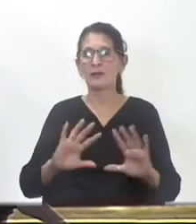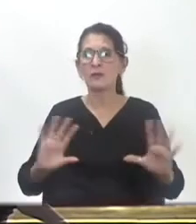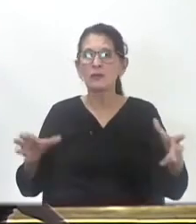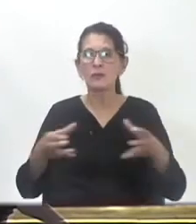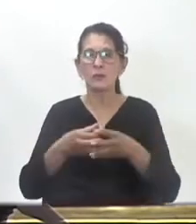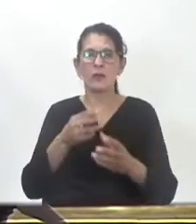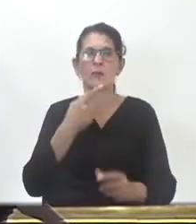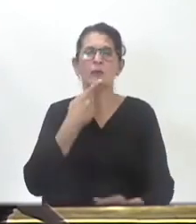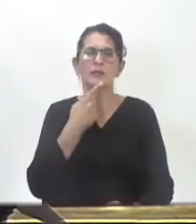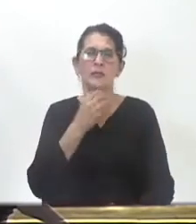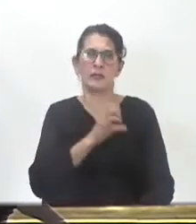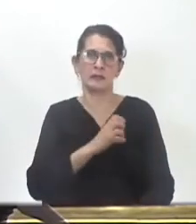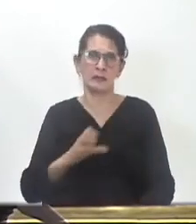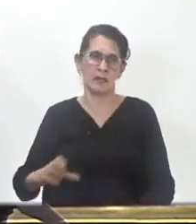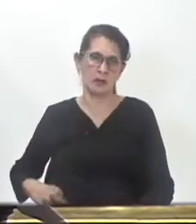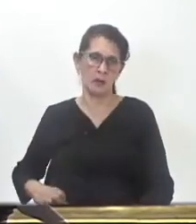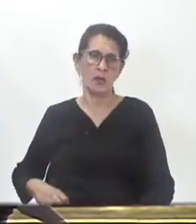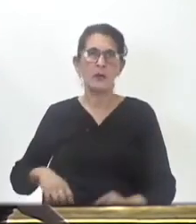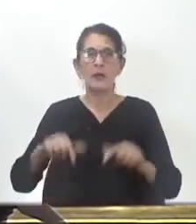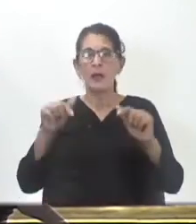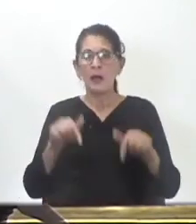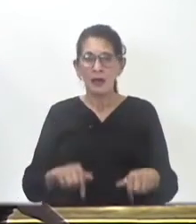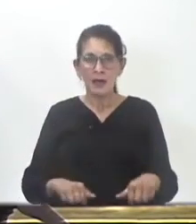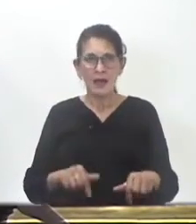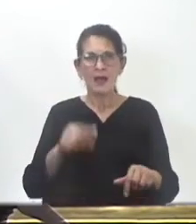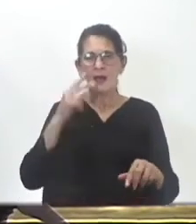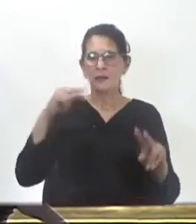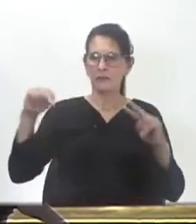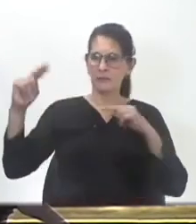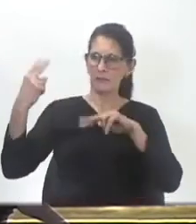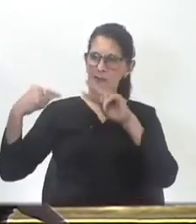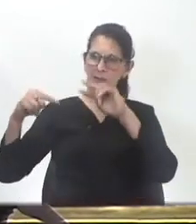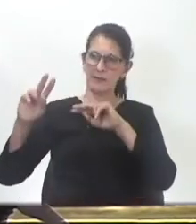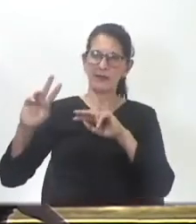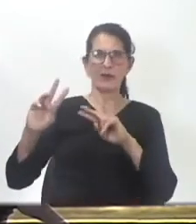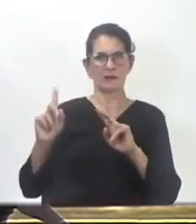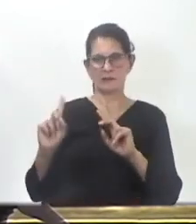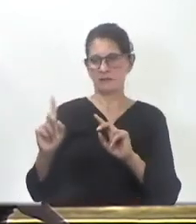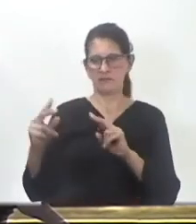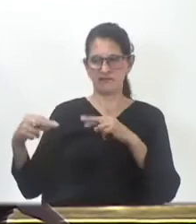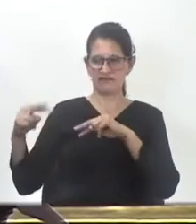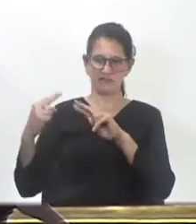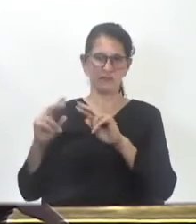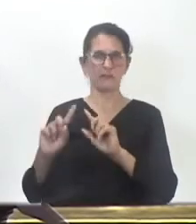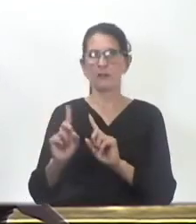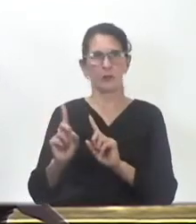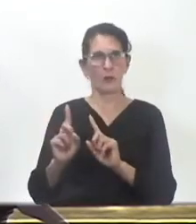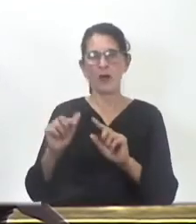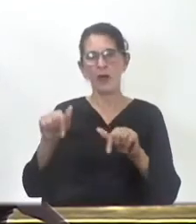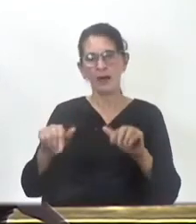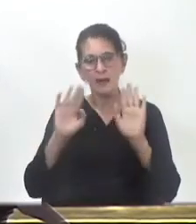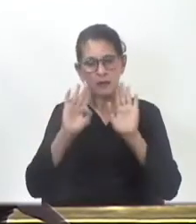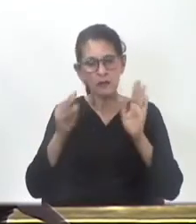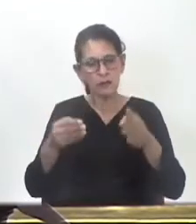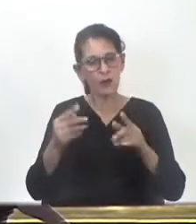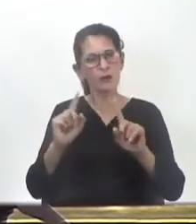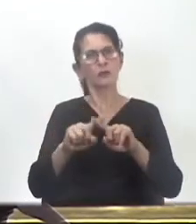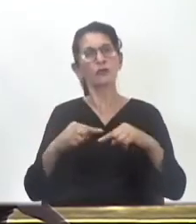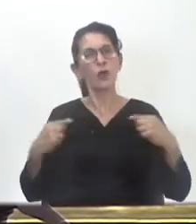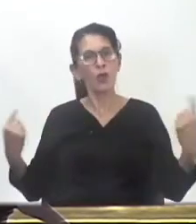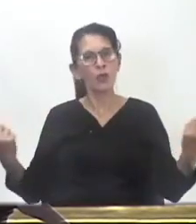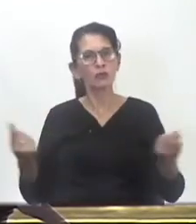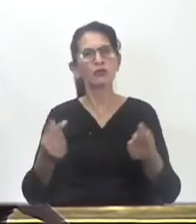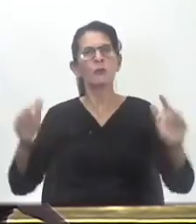Estado. Acá tenemos que dejar de mirar las diferencias por arriba del hombro y tenemos que enfocarnos todos en apagar el